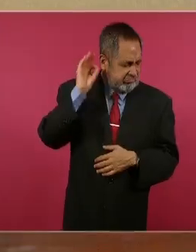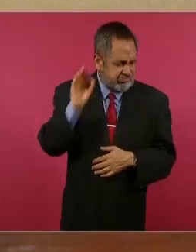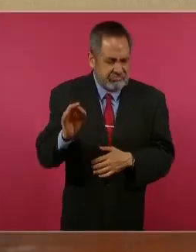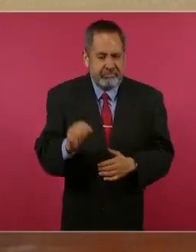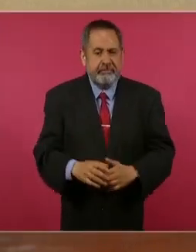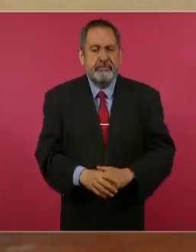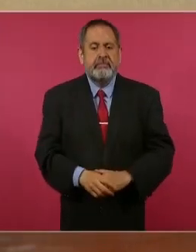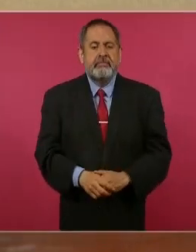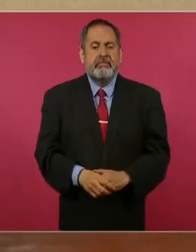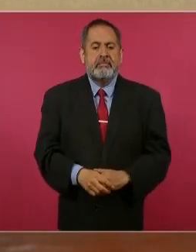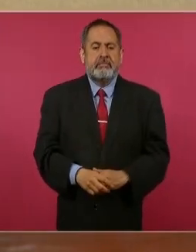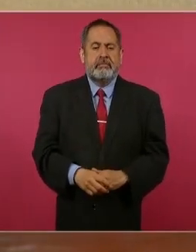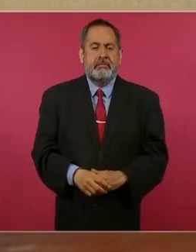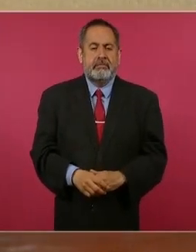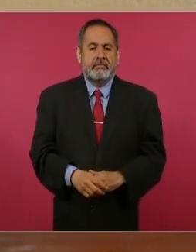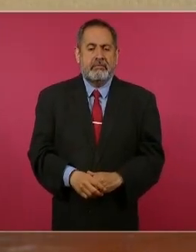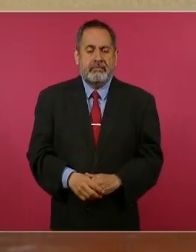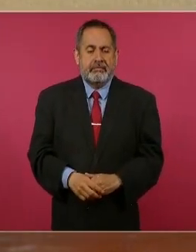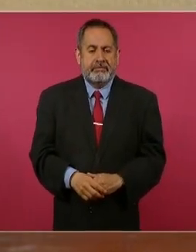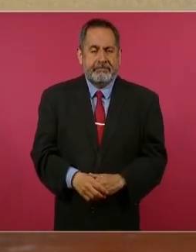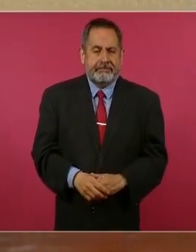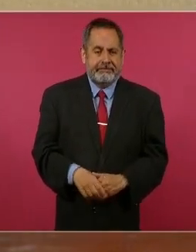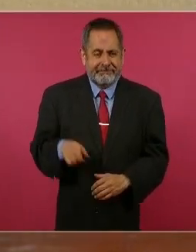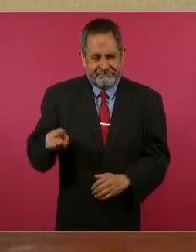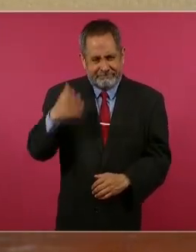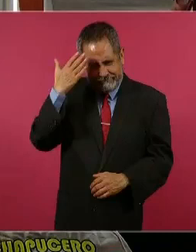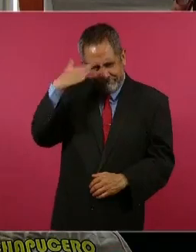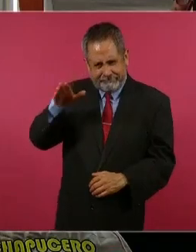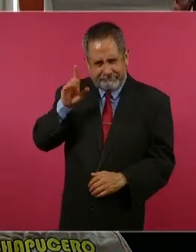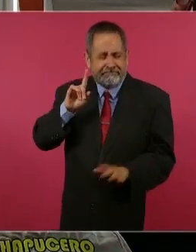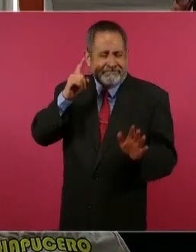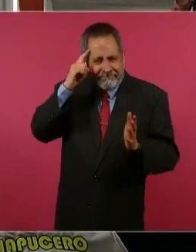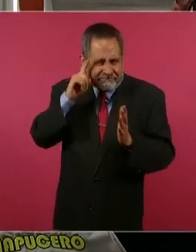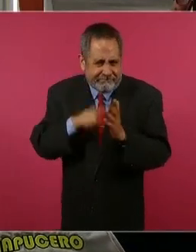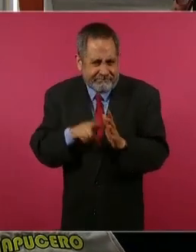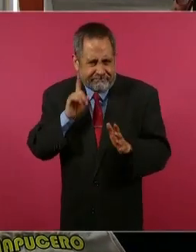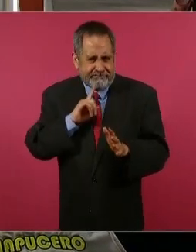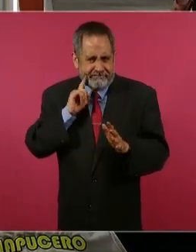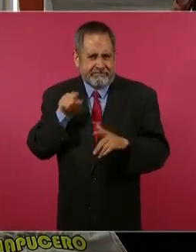¿El mensaje de qué es? esta señora, creo yo,